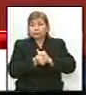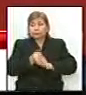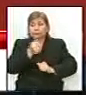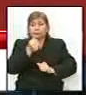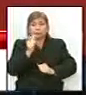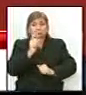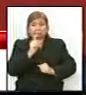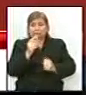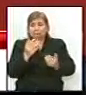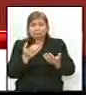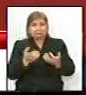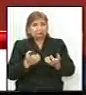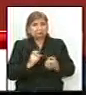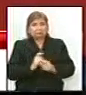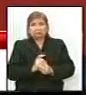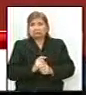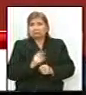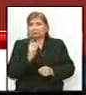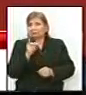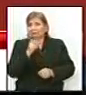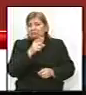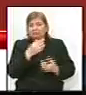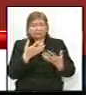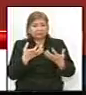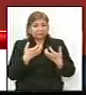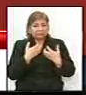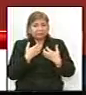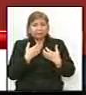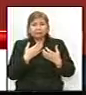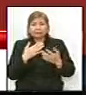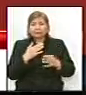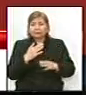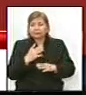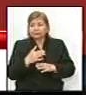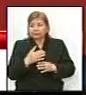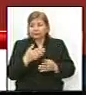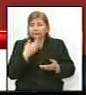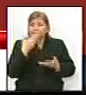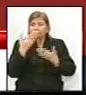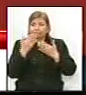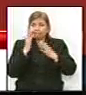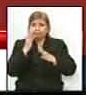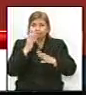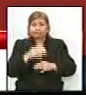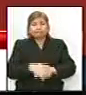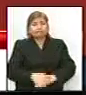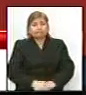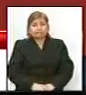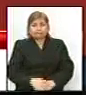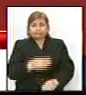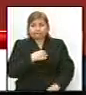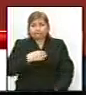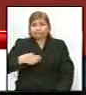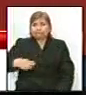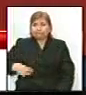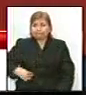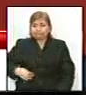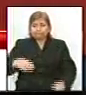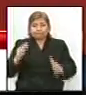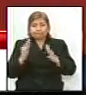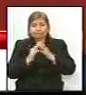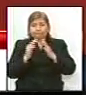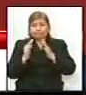han querido, ellos mismos han querido ejecutar, manifestando que el Ministerio de Vivienda